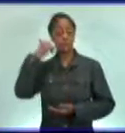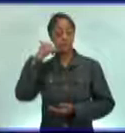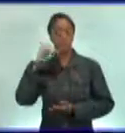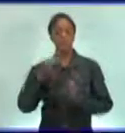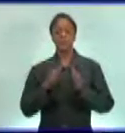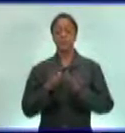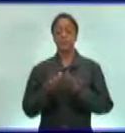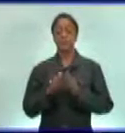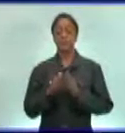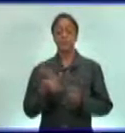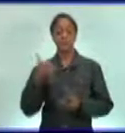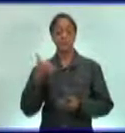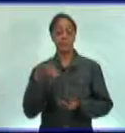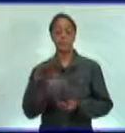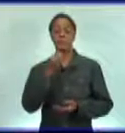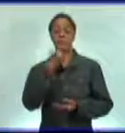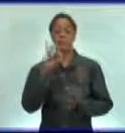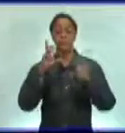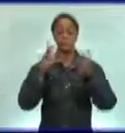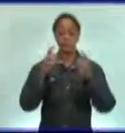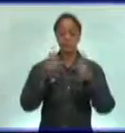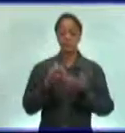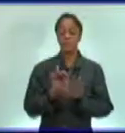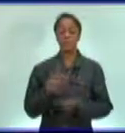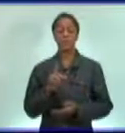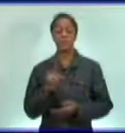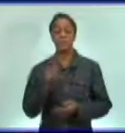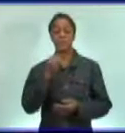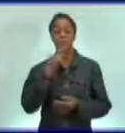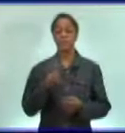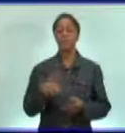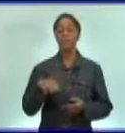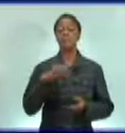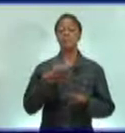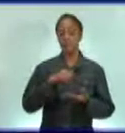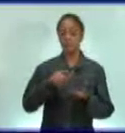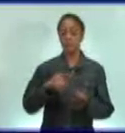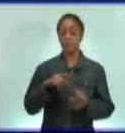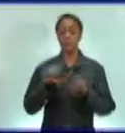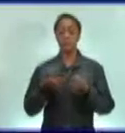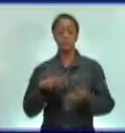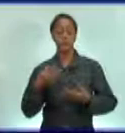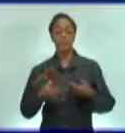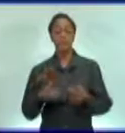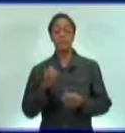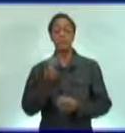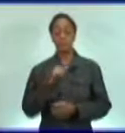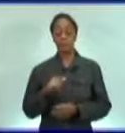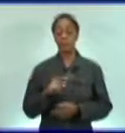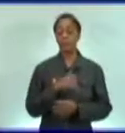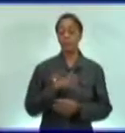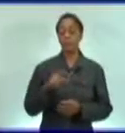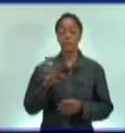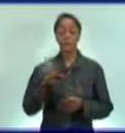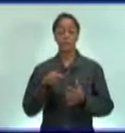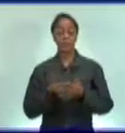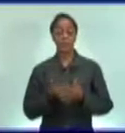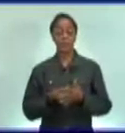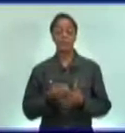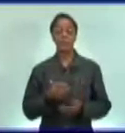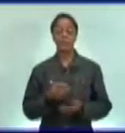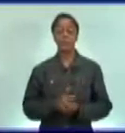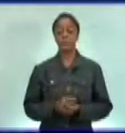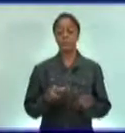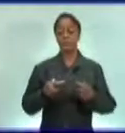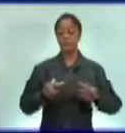casa, celular, puedes tirarle fotos si no te da tiempo a copiar la actividad, puedes grabarlo también en la memoria, en tu cajita